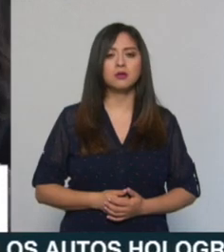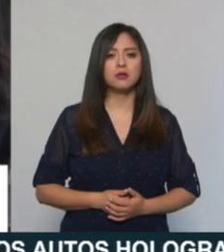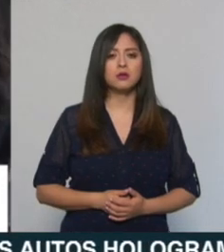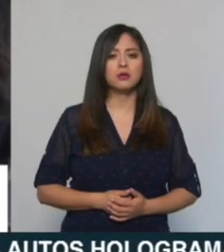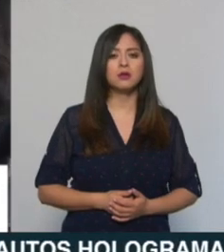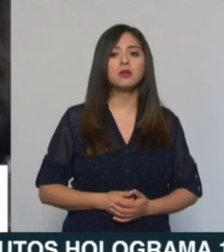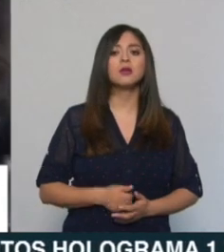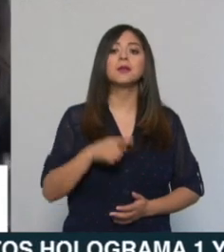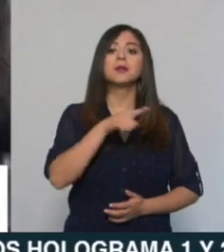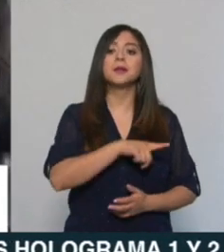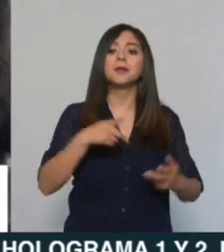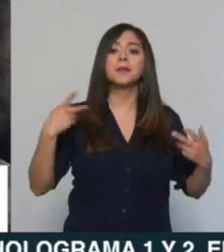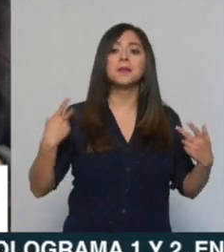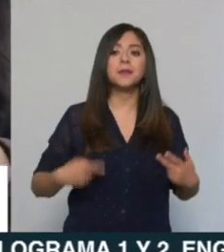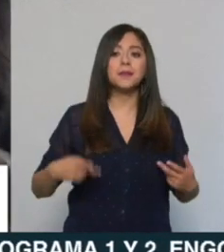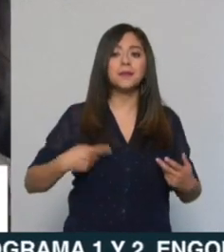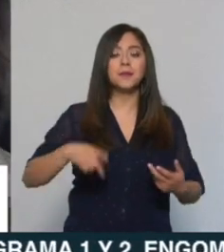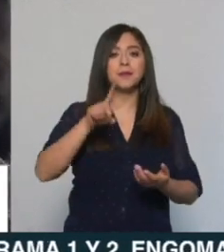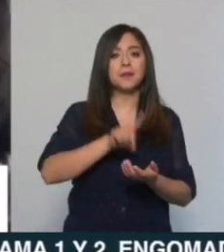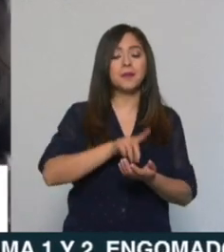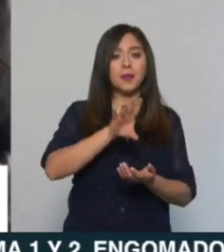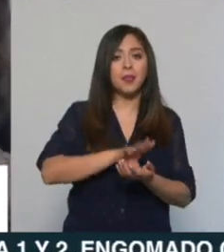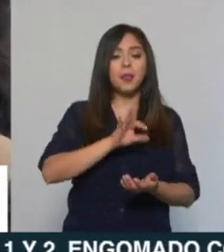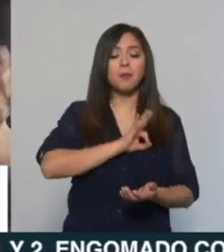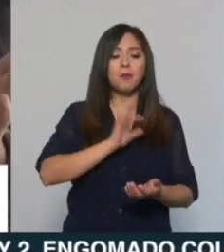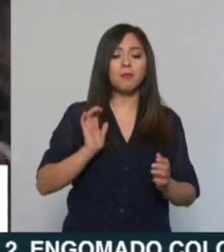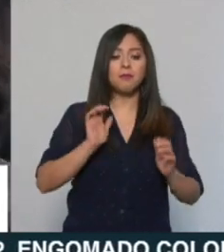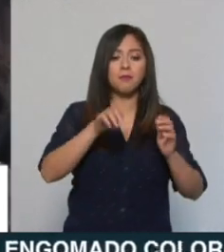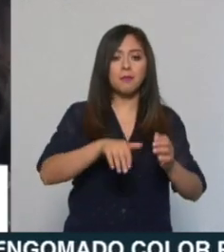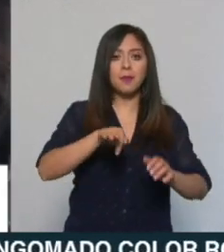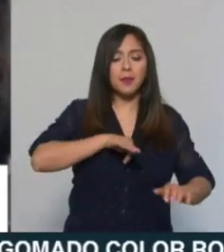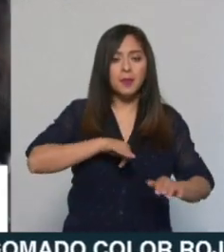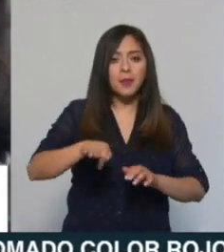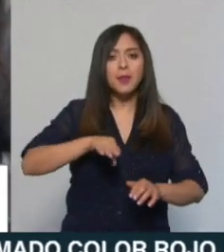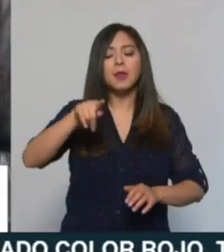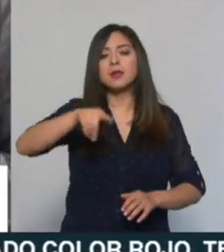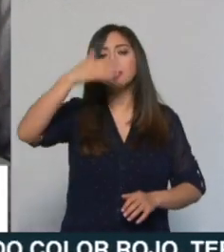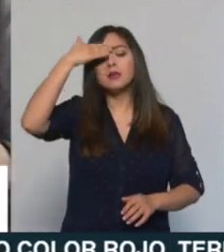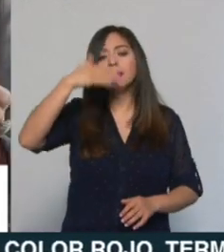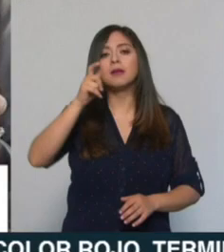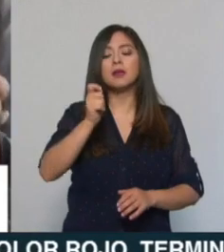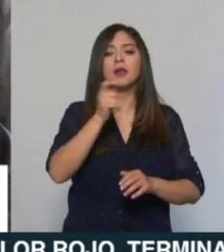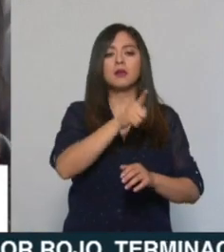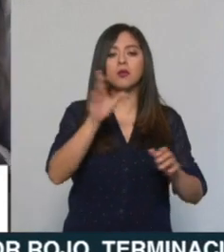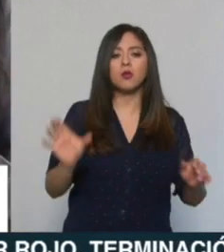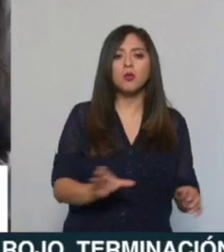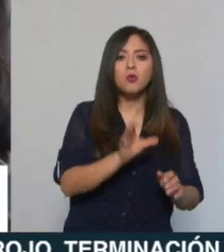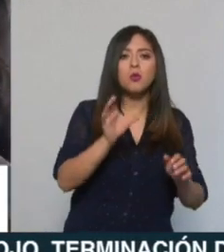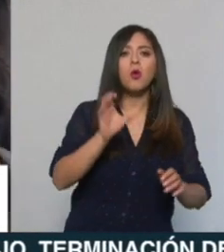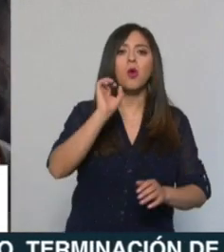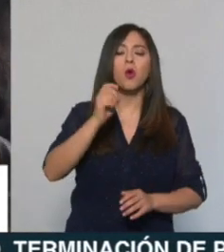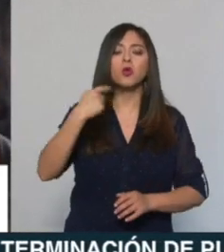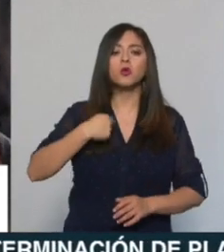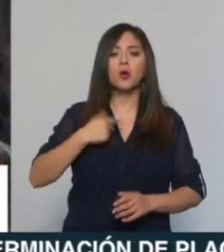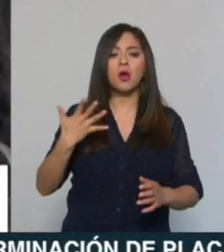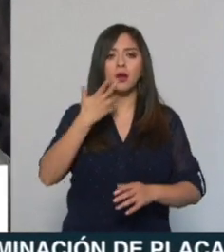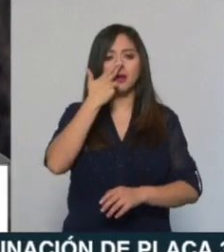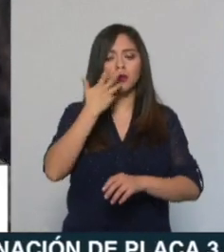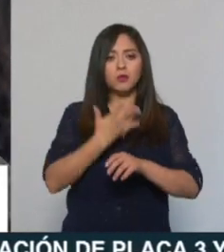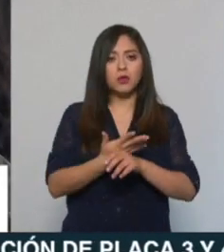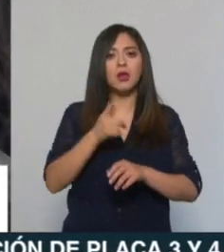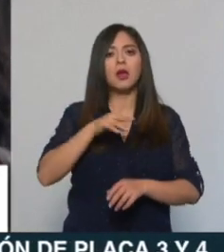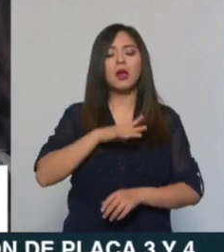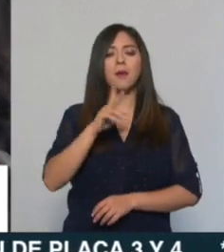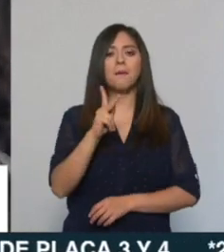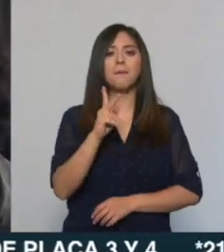Para que las personas con discapacidad puedan encontrar trabajo, tener conocimiento sobre informática y, ¿por qué no?, autoemplearse, existe el programa